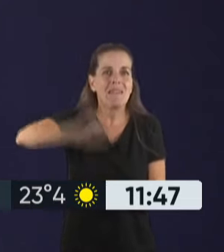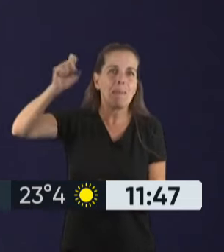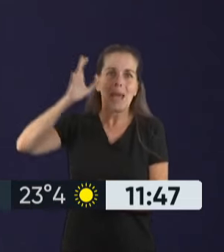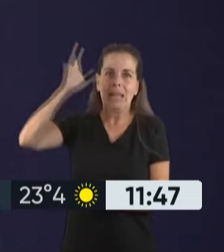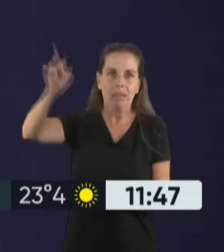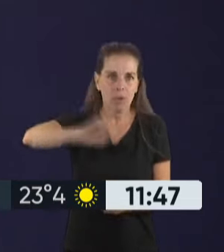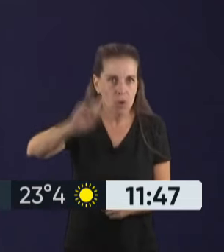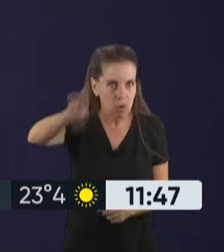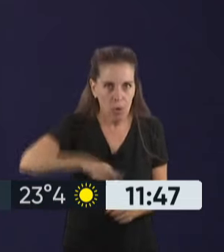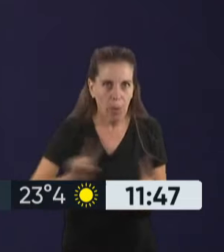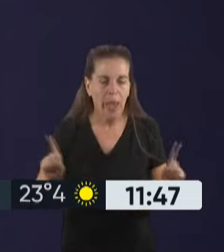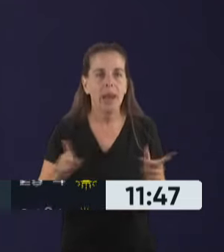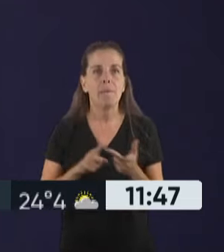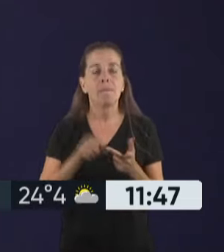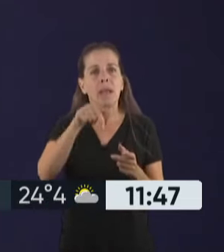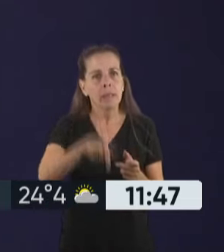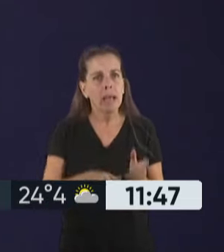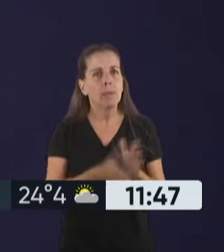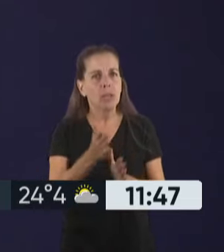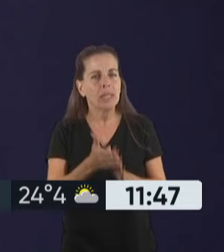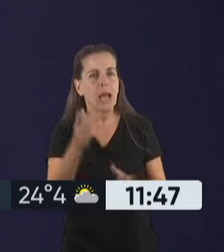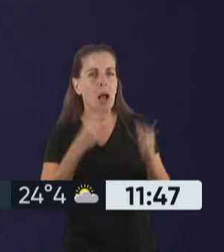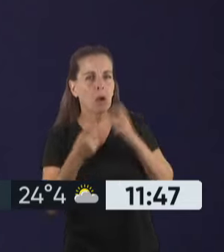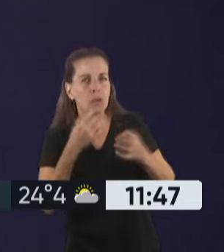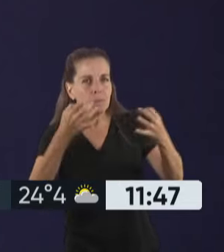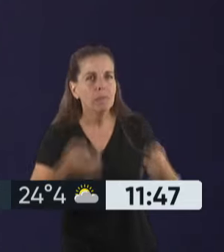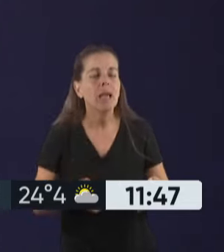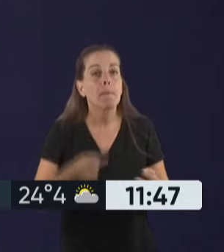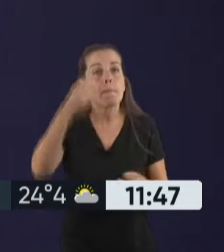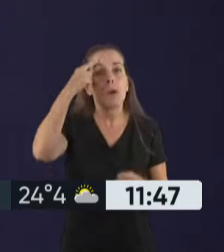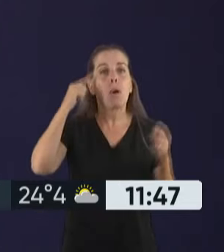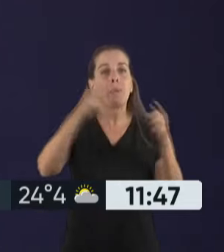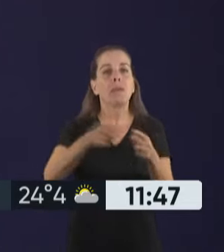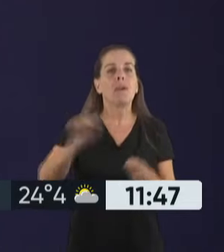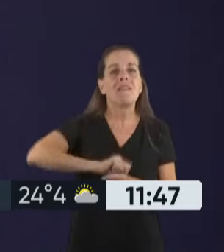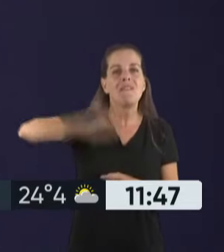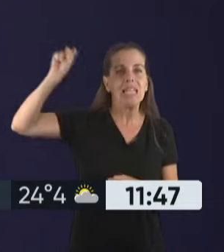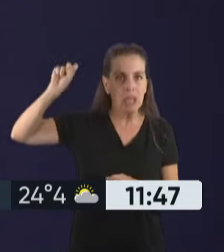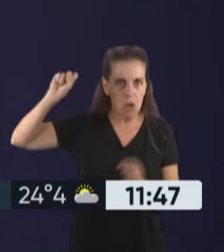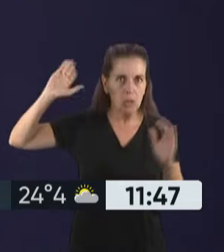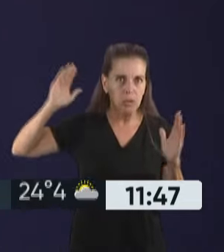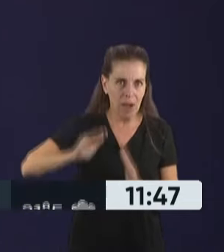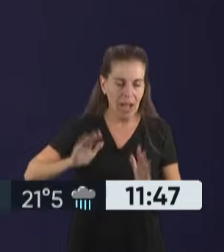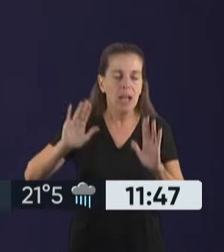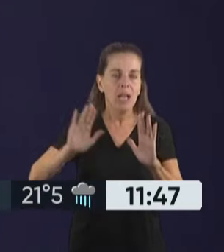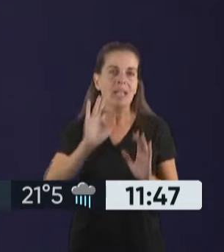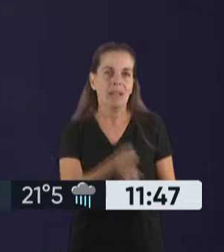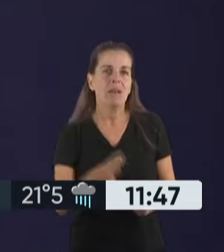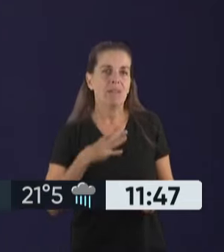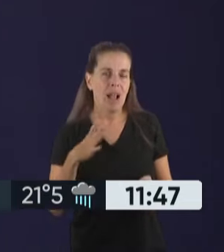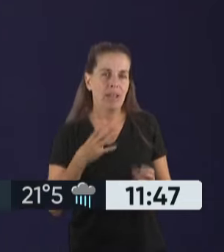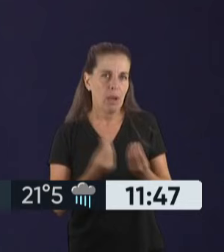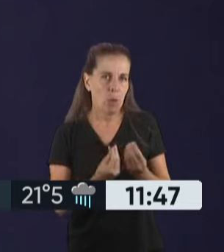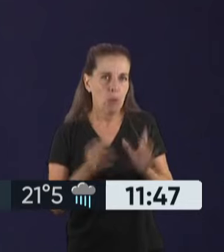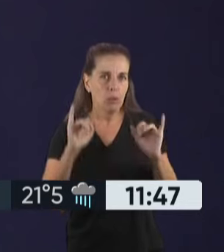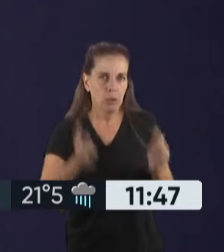a con las cuentas públicas ordenadas a terminar con la inflación por supuesto todavía nos queda muchísimo trabajo Por hacer